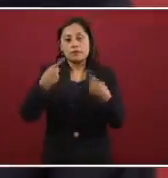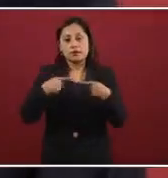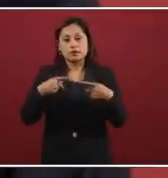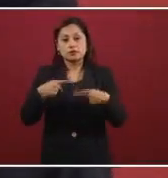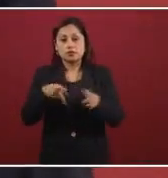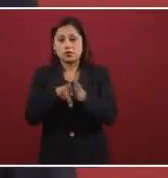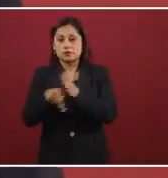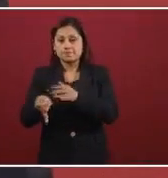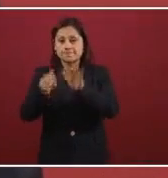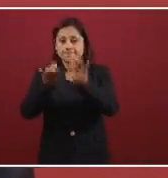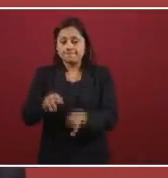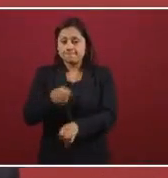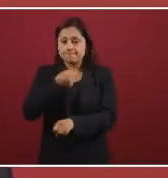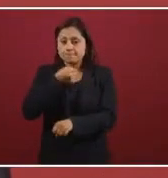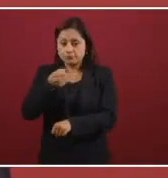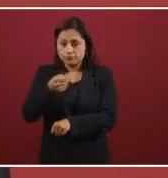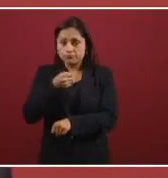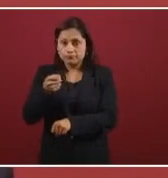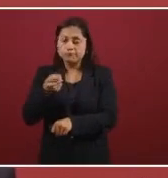a los